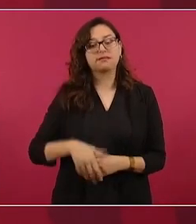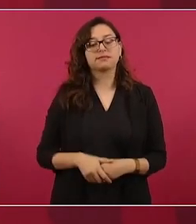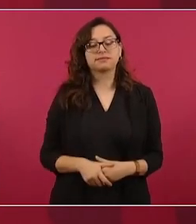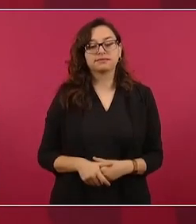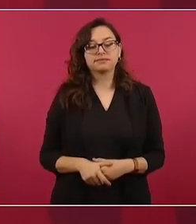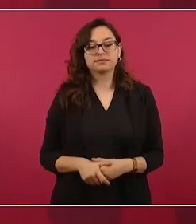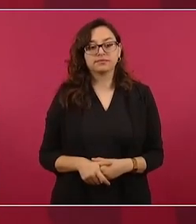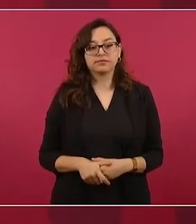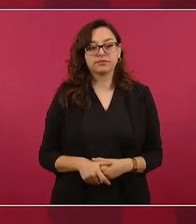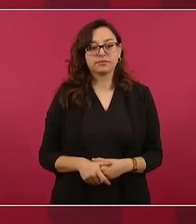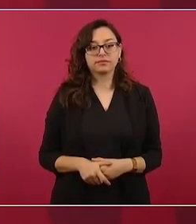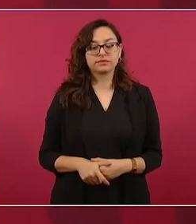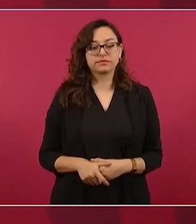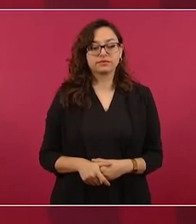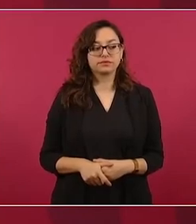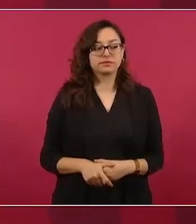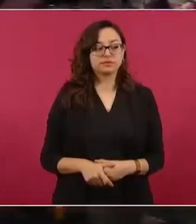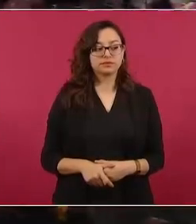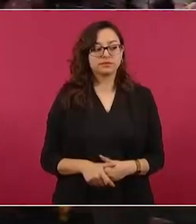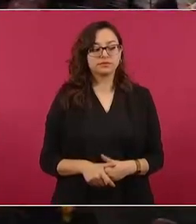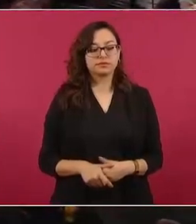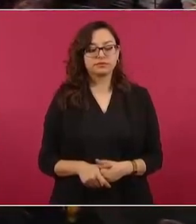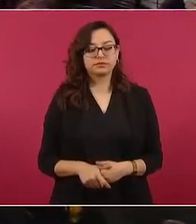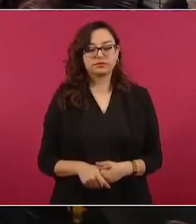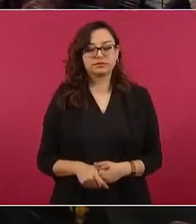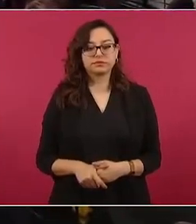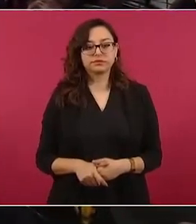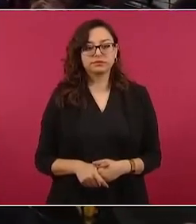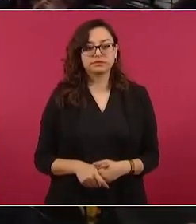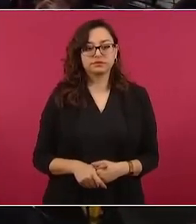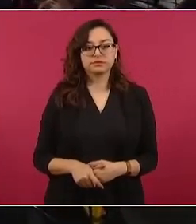Si dicen que